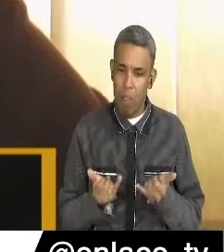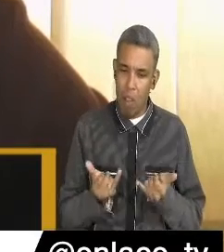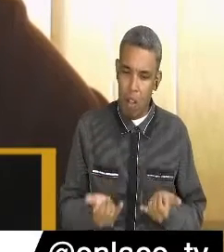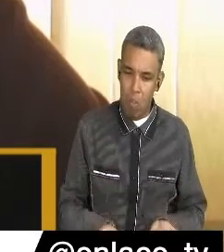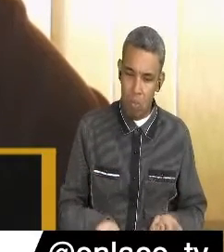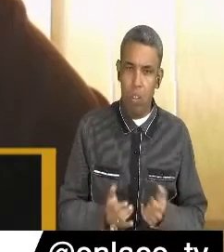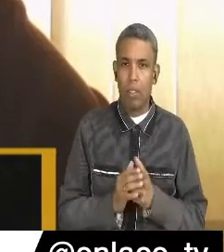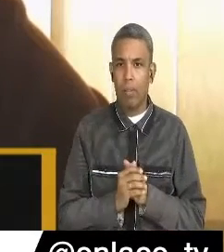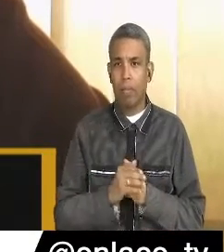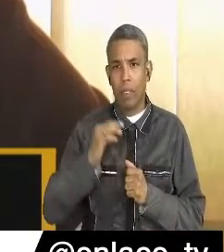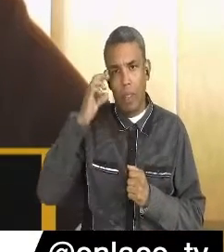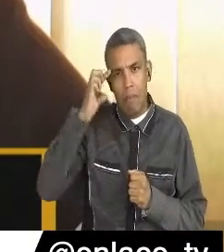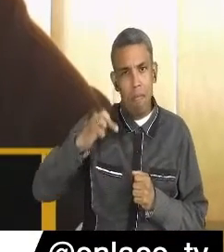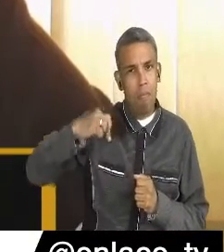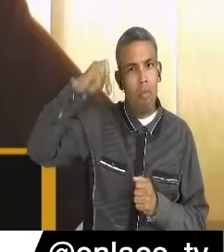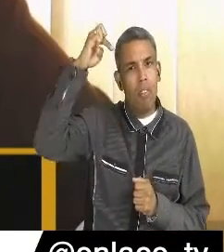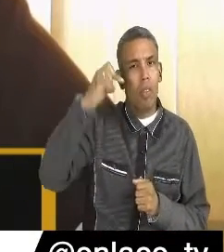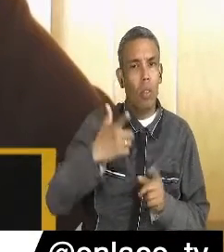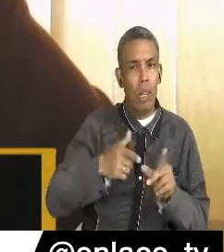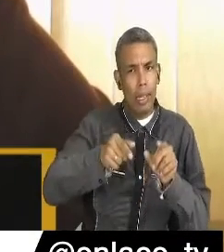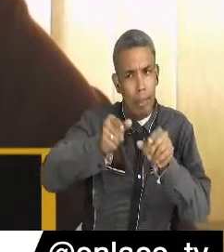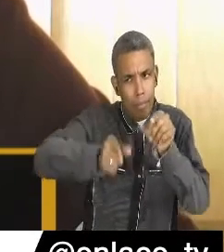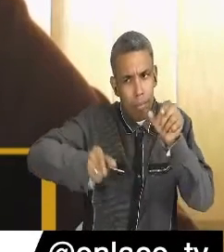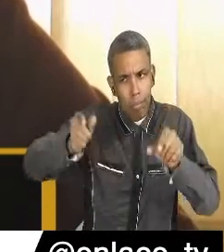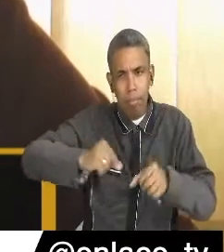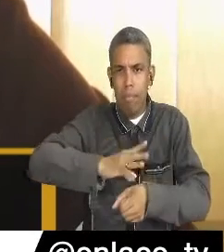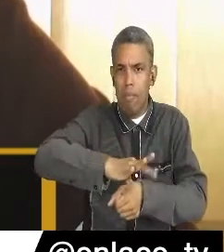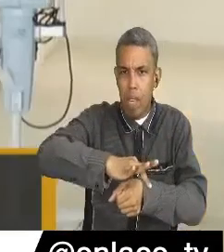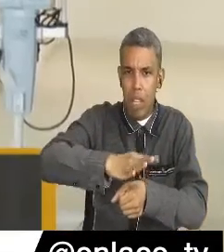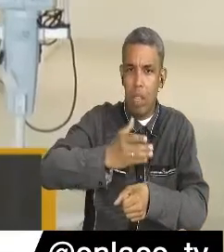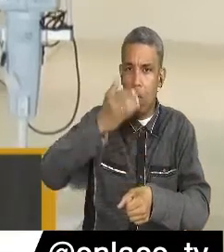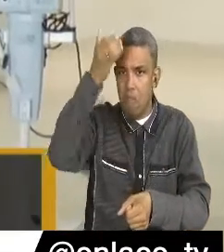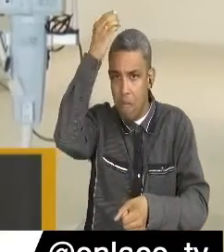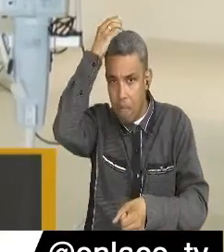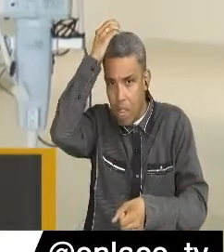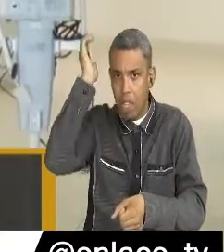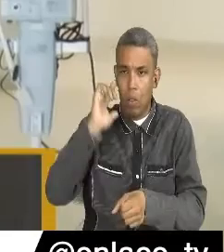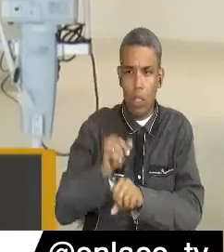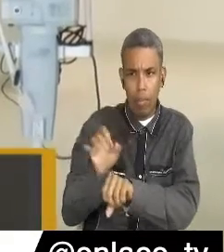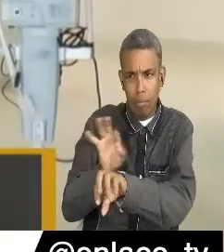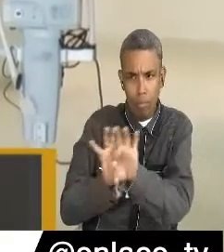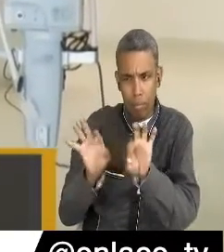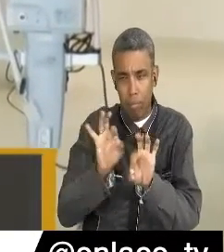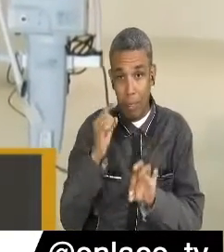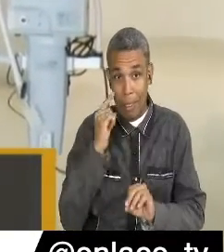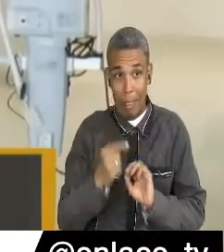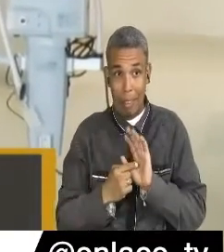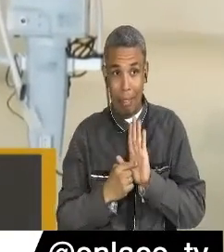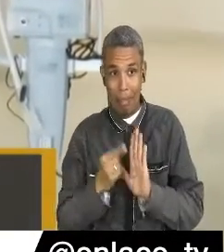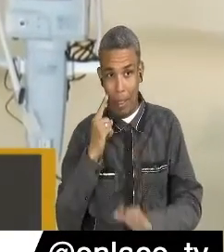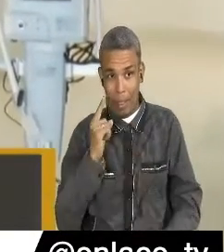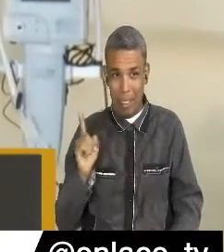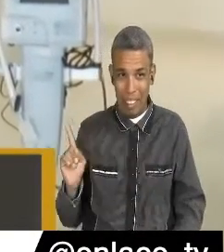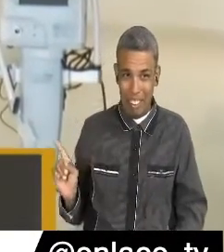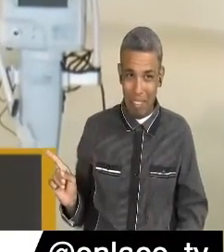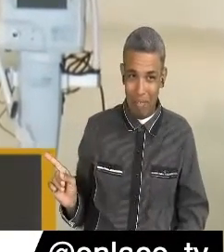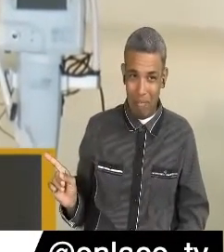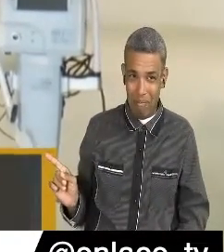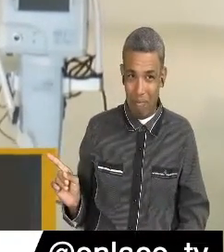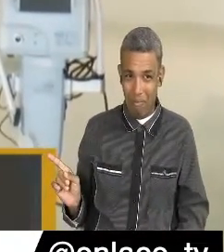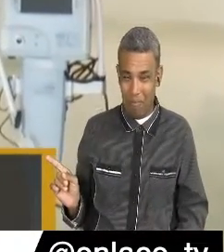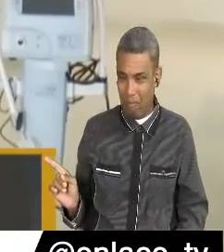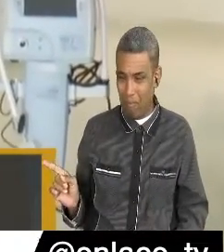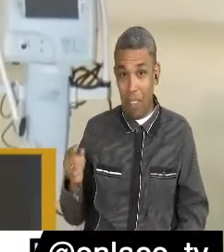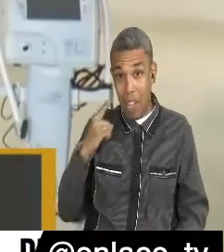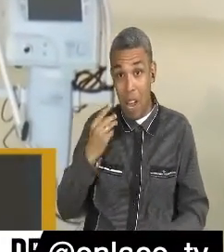los profesionales que necesitamos para iniciar el proceso de la UCI. Este es un ventilador de transporte que hace parte de los 11